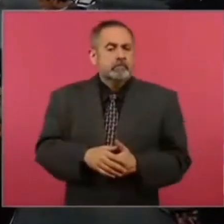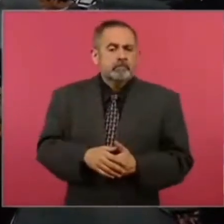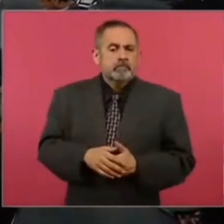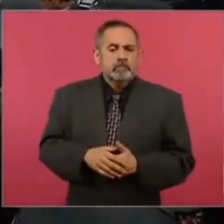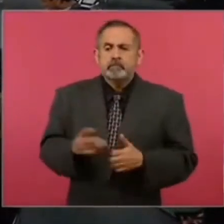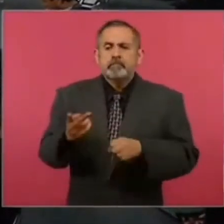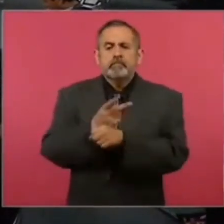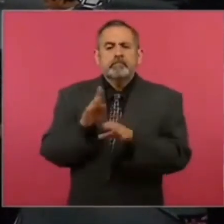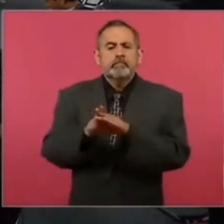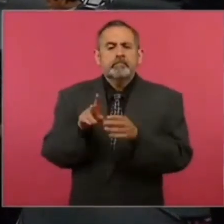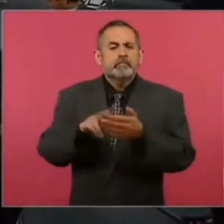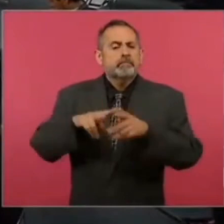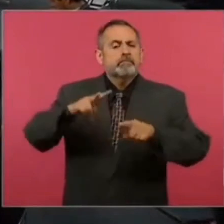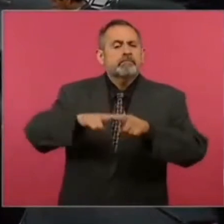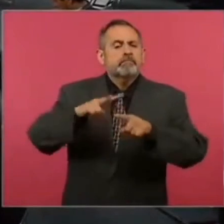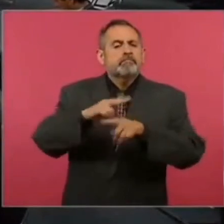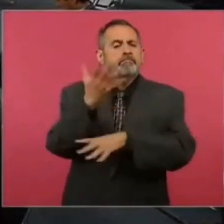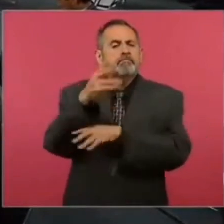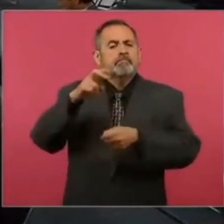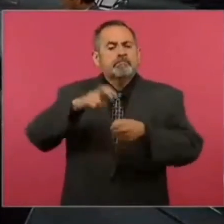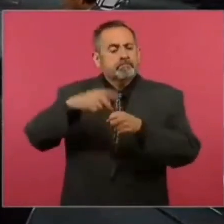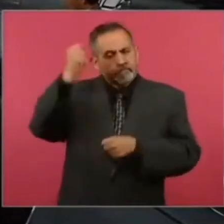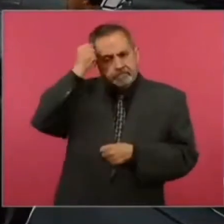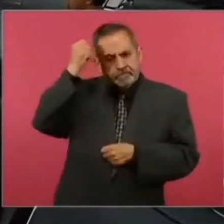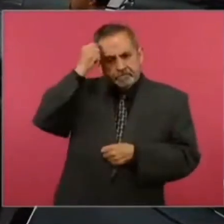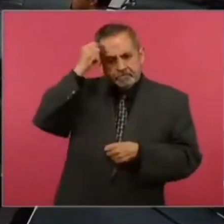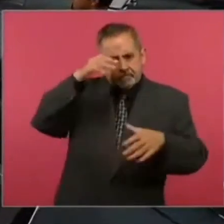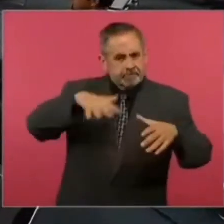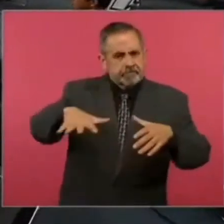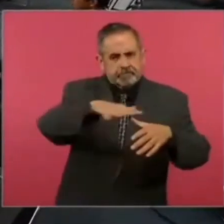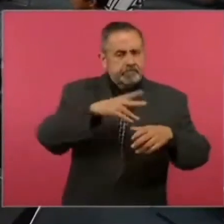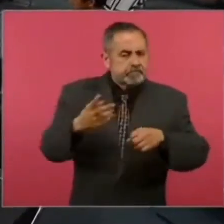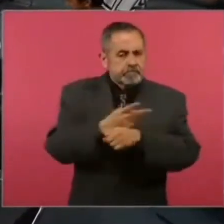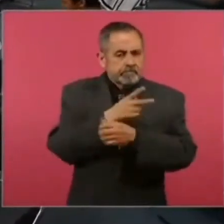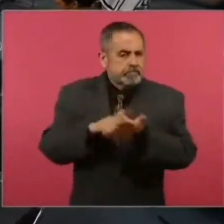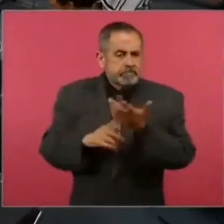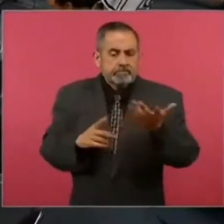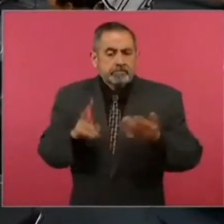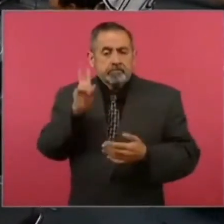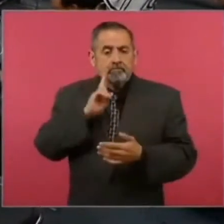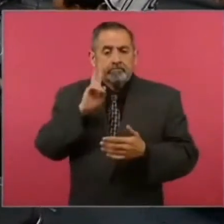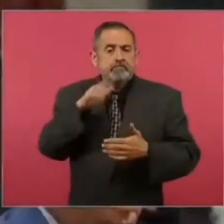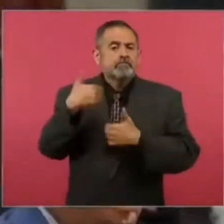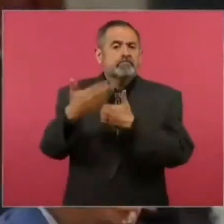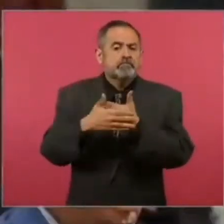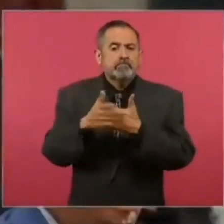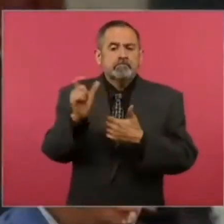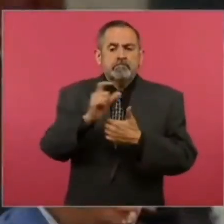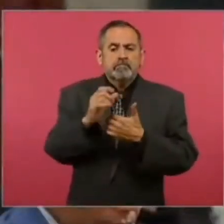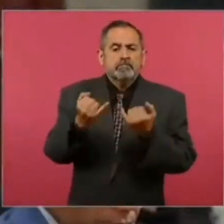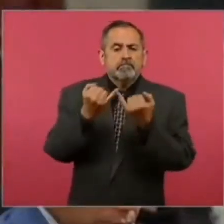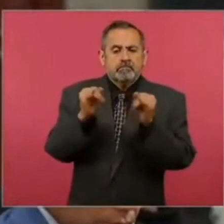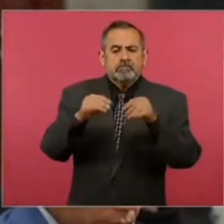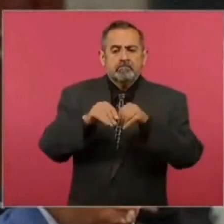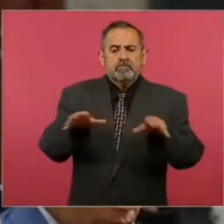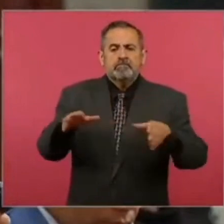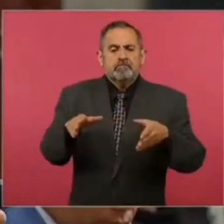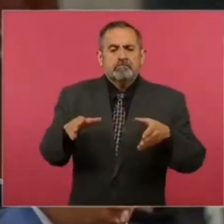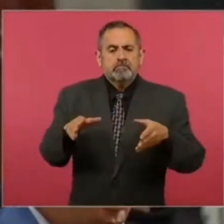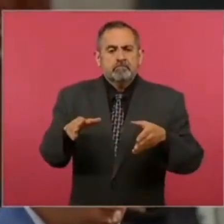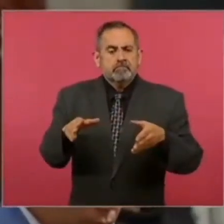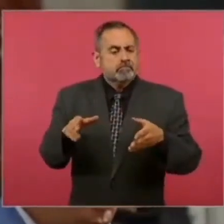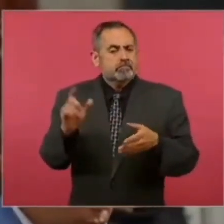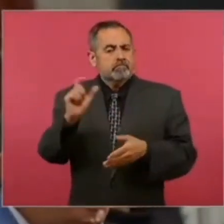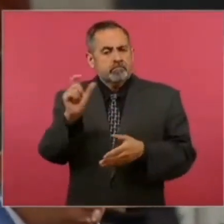obras del proyecto Parque Ecológico Lago de Texcoco? Saber si para cuándo se tiene